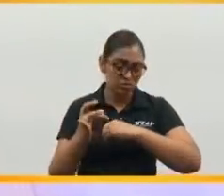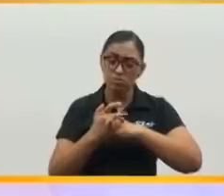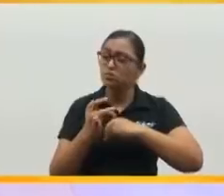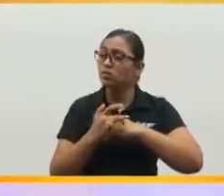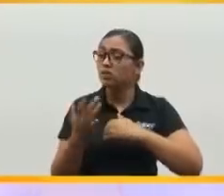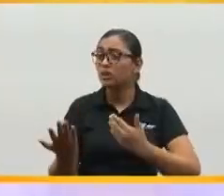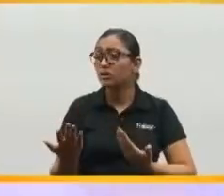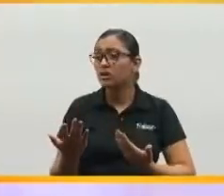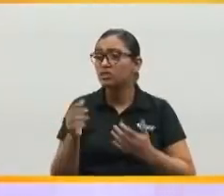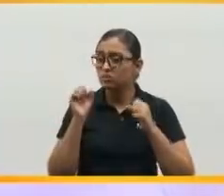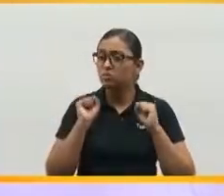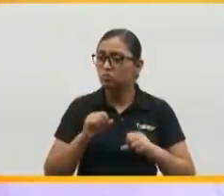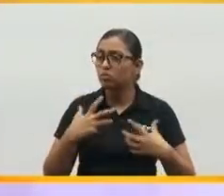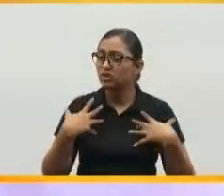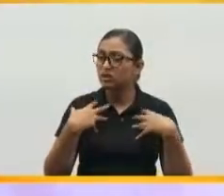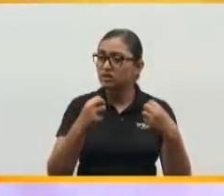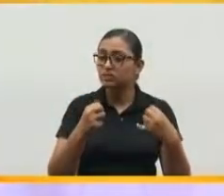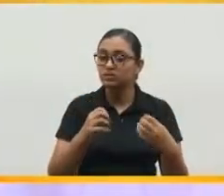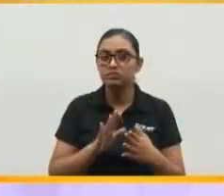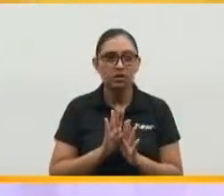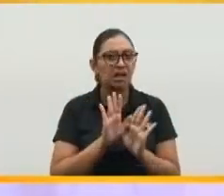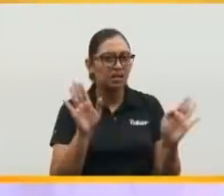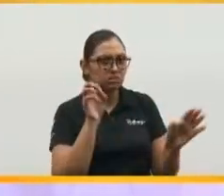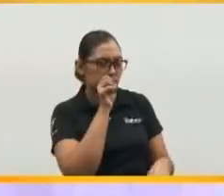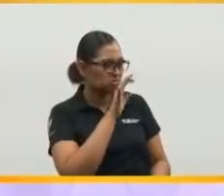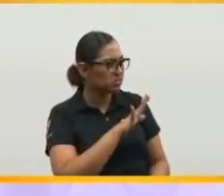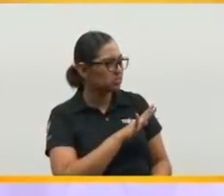Y le dice el Señor: mira, yo tengo tiempo para todos.